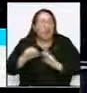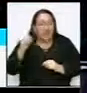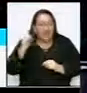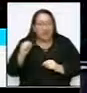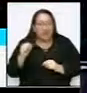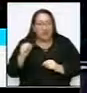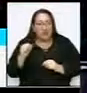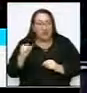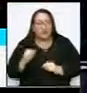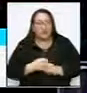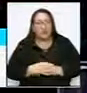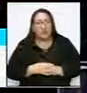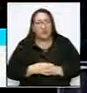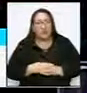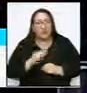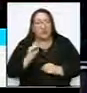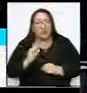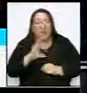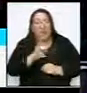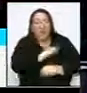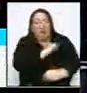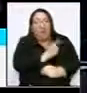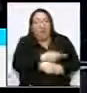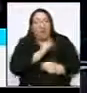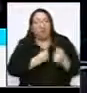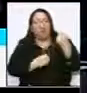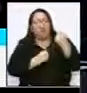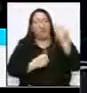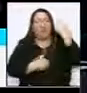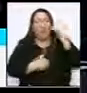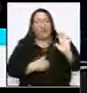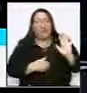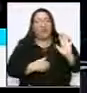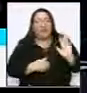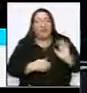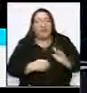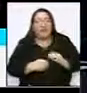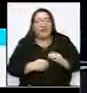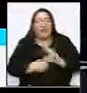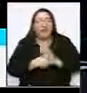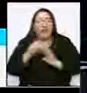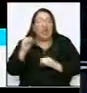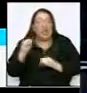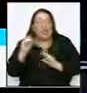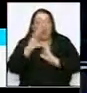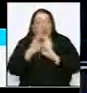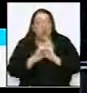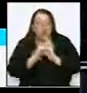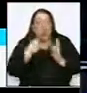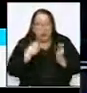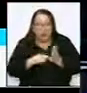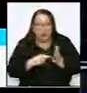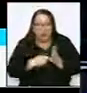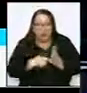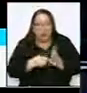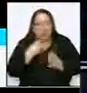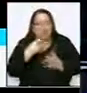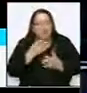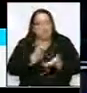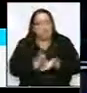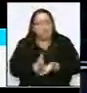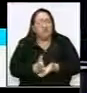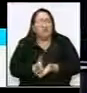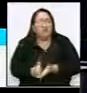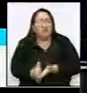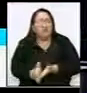encima del poder. El derecho constitucional, por el contrario, es una disciplina